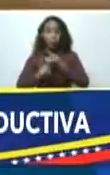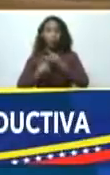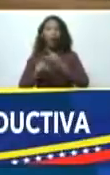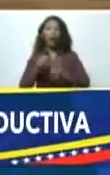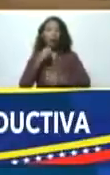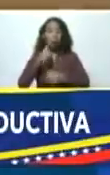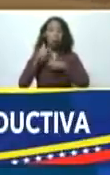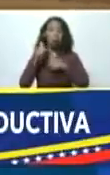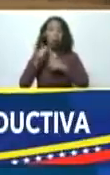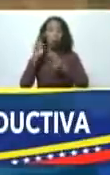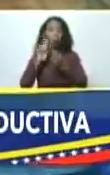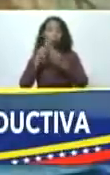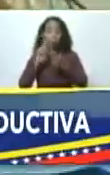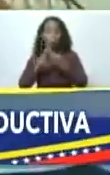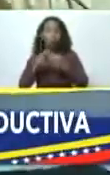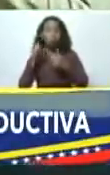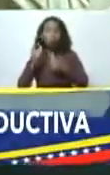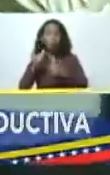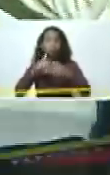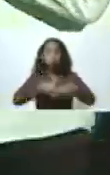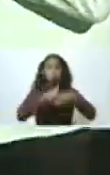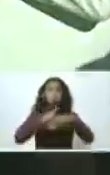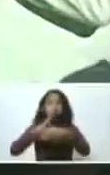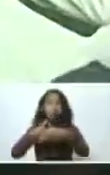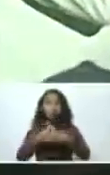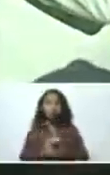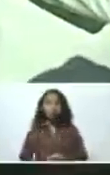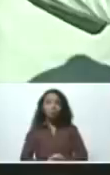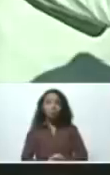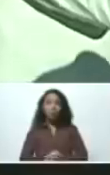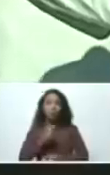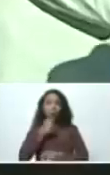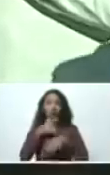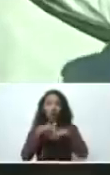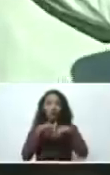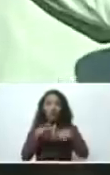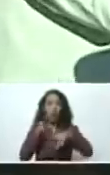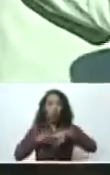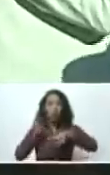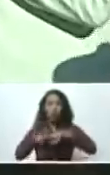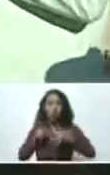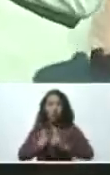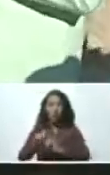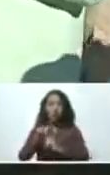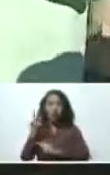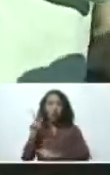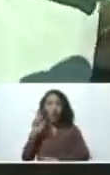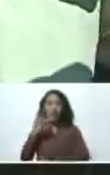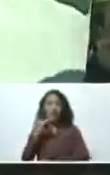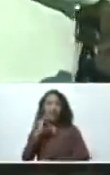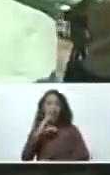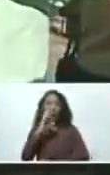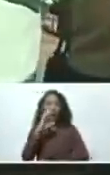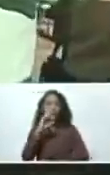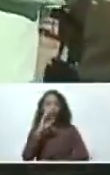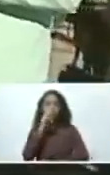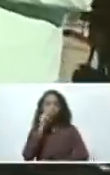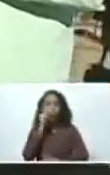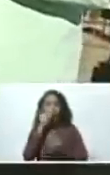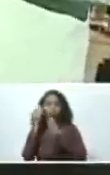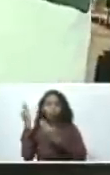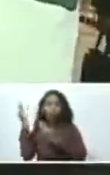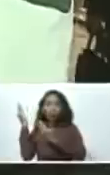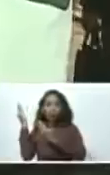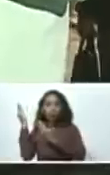bueno, qué bueno conocerte. ¿Ah? Qué belleza estos muchachos. Mira los hijos de Ricardo. Una foto aquí con